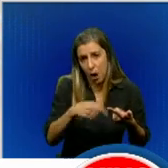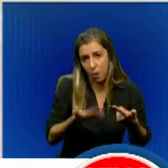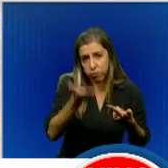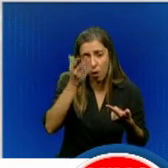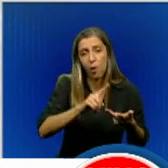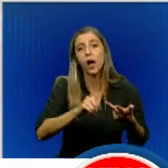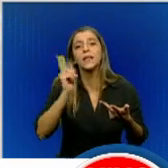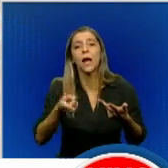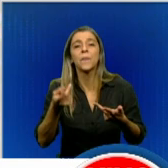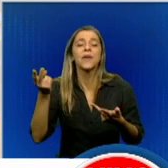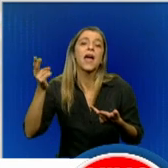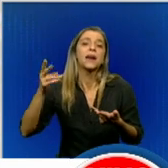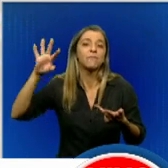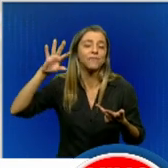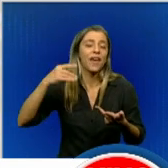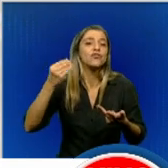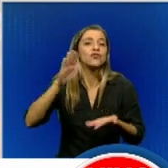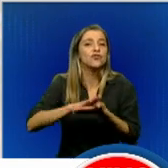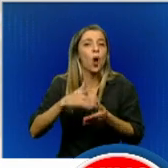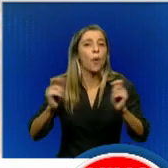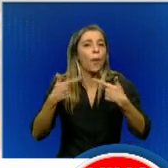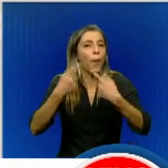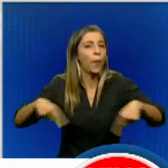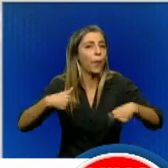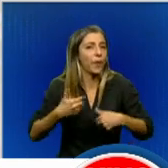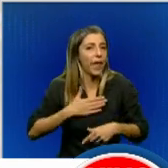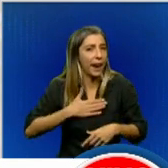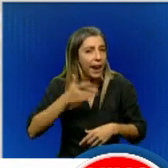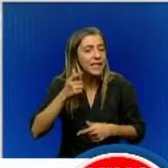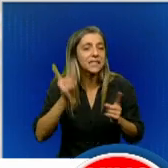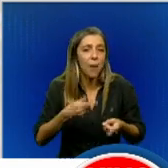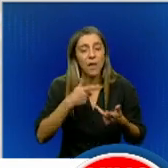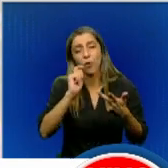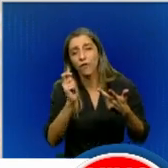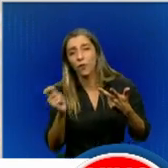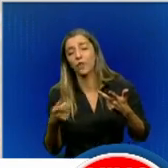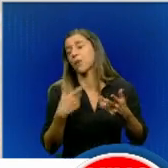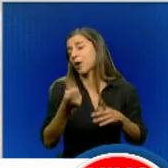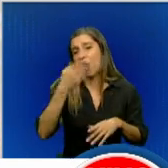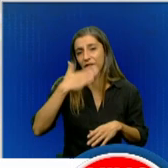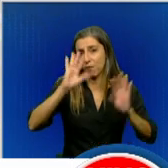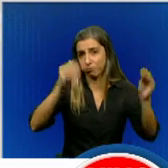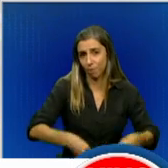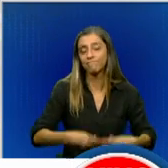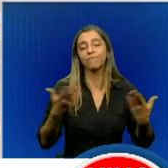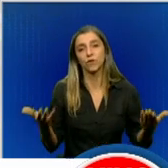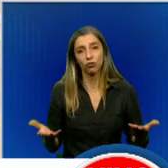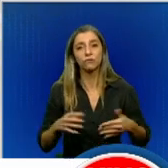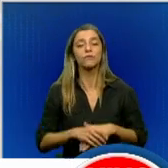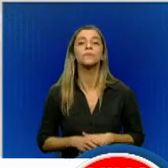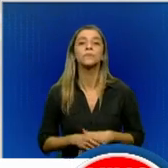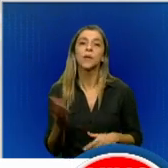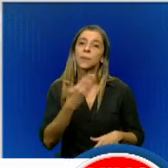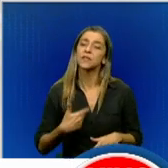de impuestos las bienes personales que aumentaron la regresividad que tenía el sistema argentino señor presidente no tenemos que